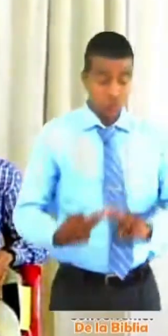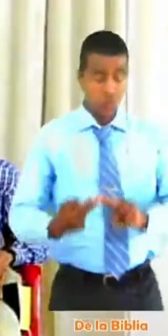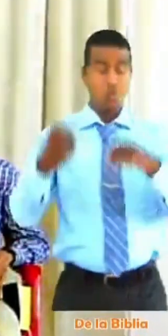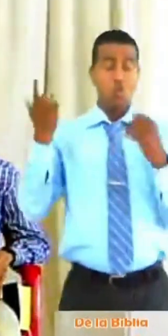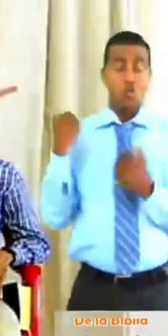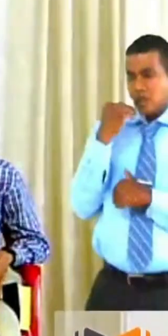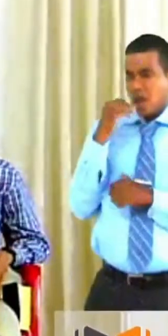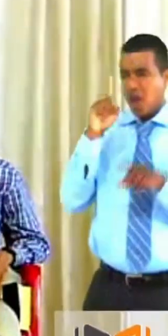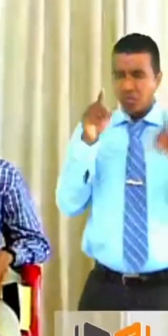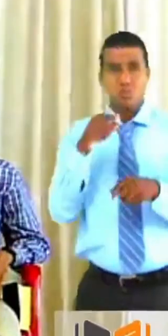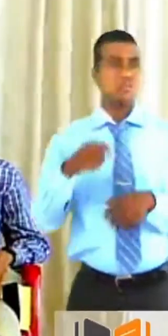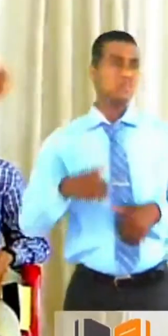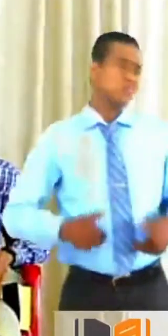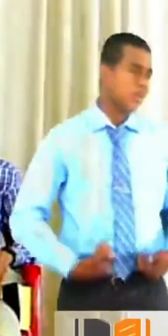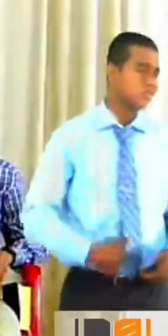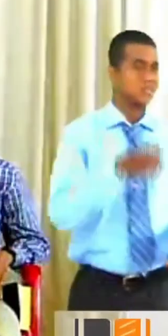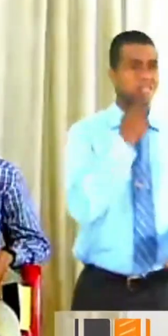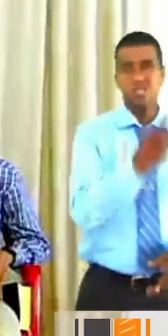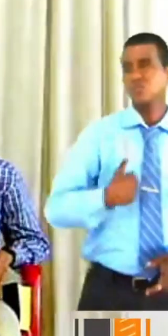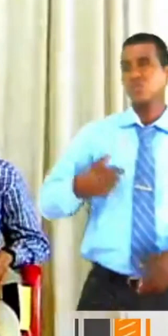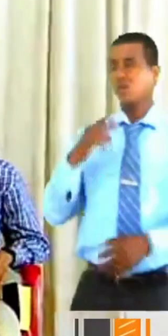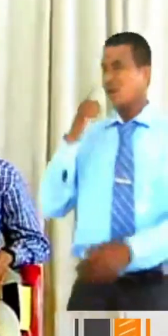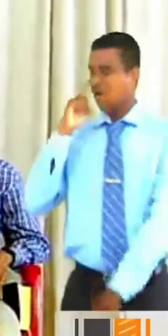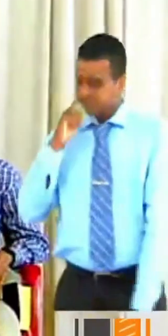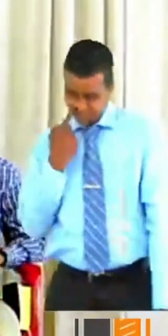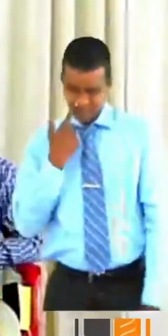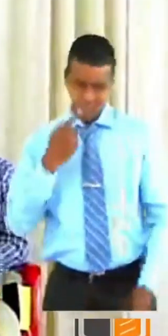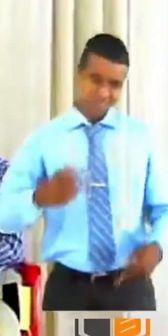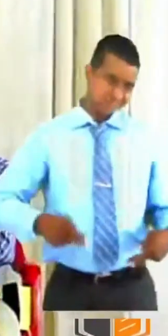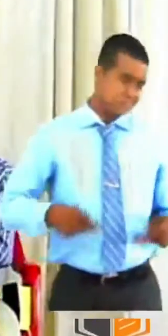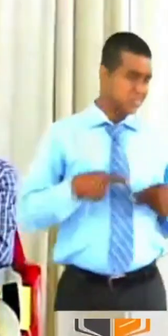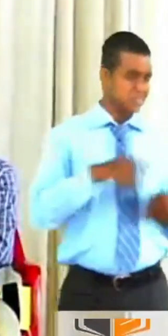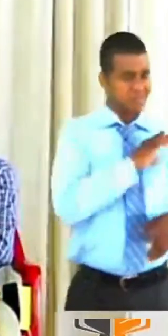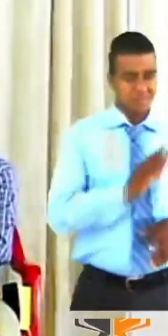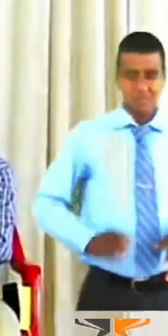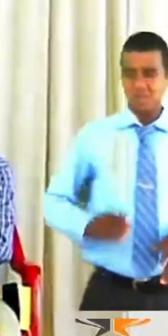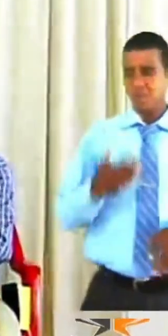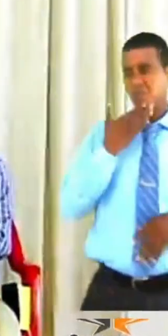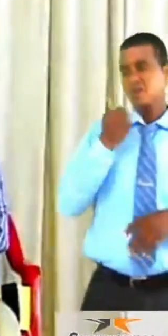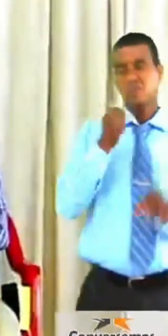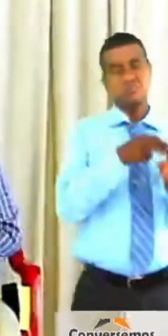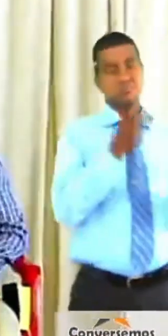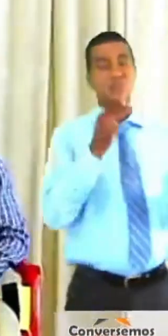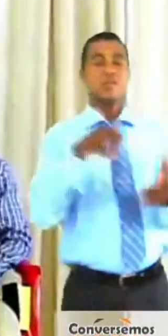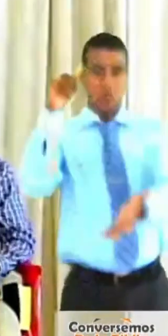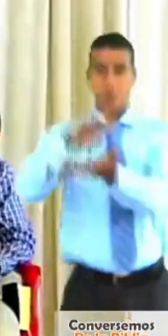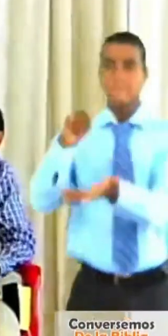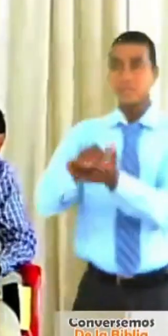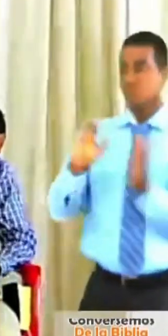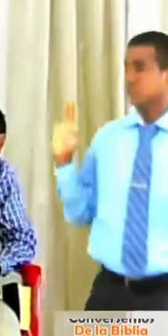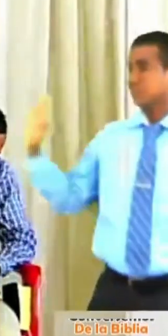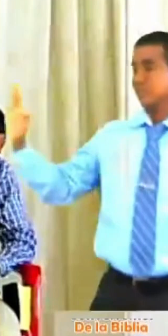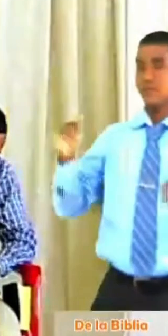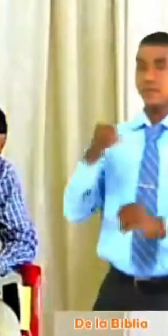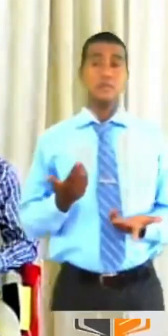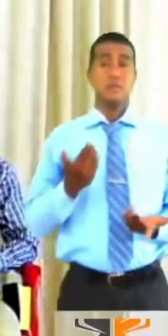es irse al mundo. Estoy cansado, hermano. Estoy cansado de la vida, entonces me voy para el mundo. Eso fue lo que le pasó a Sansón. Y cuando se dio cuenta,